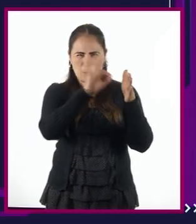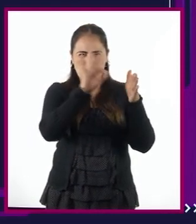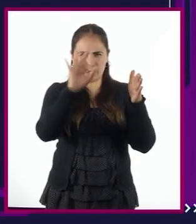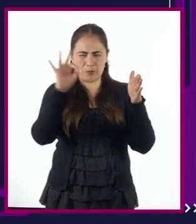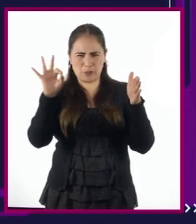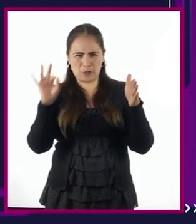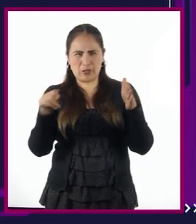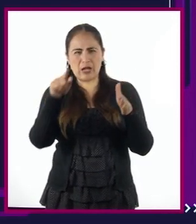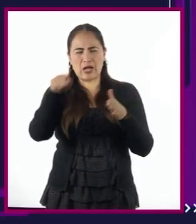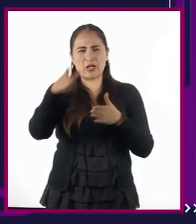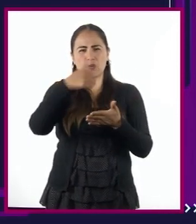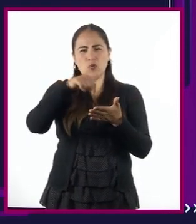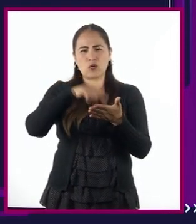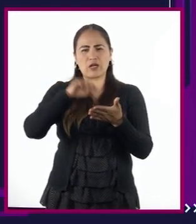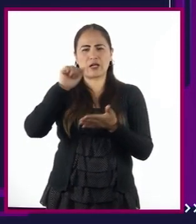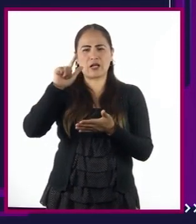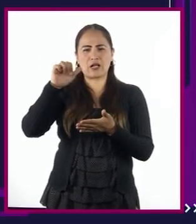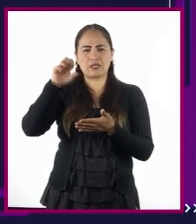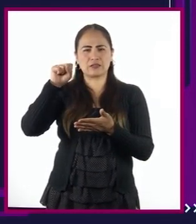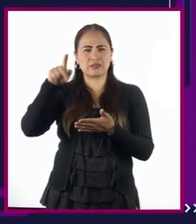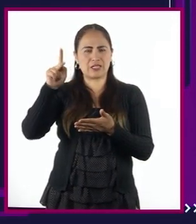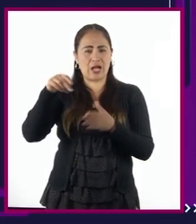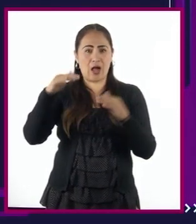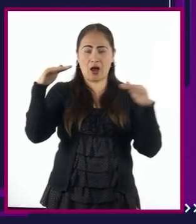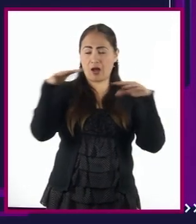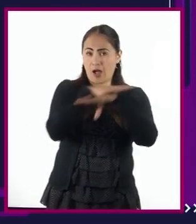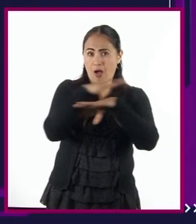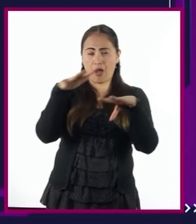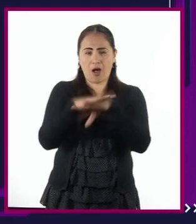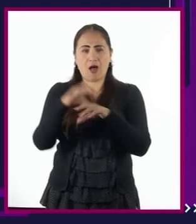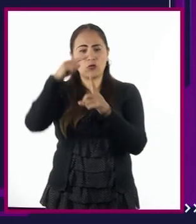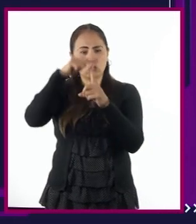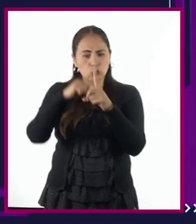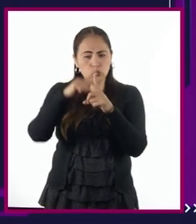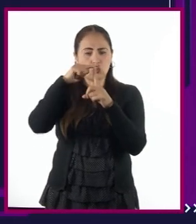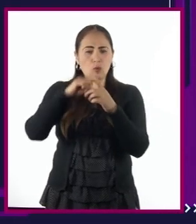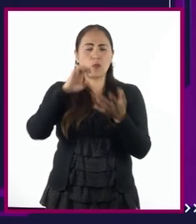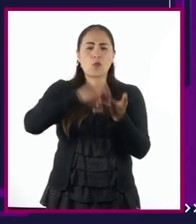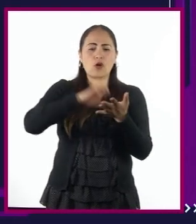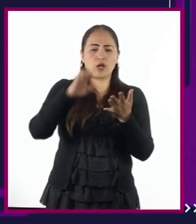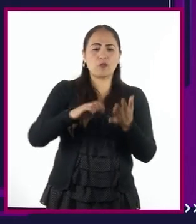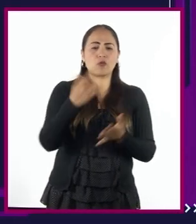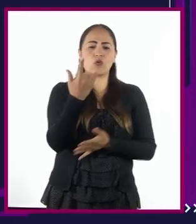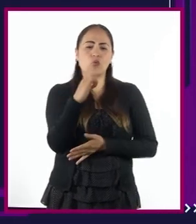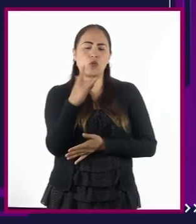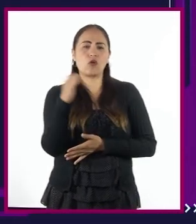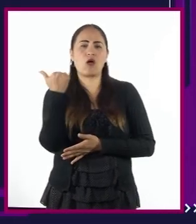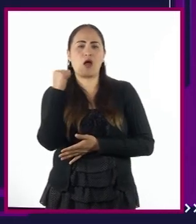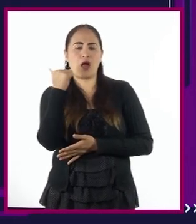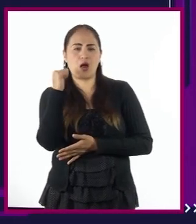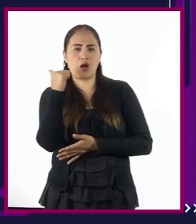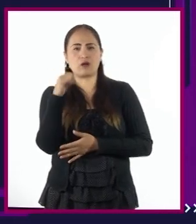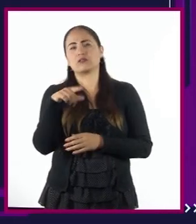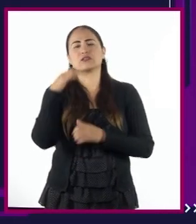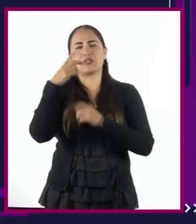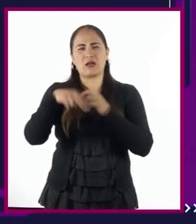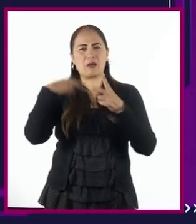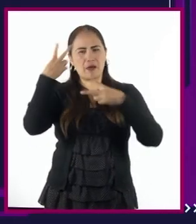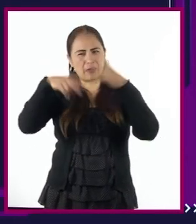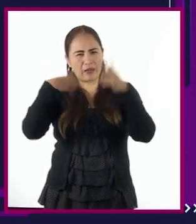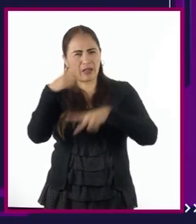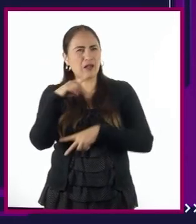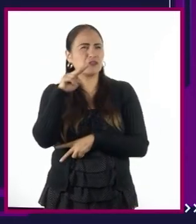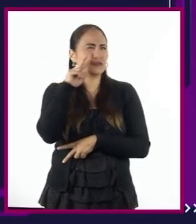en Alaska varía mucho. Si visitan Alaska en julio y agosto, encontrarán un clima más